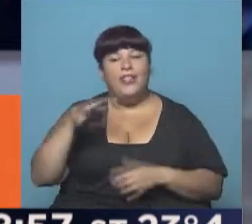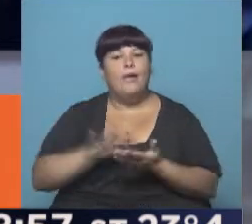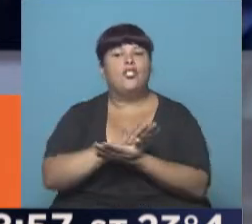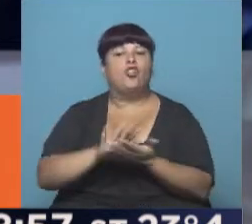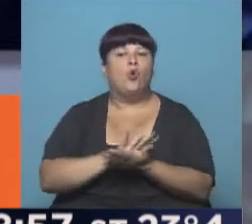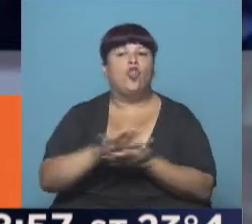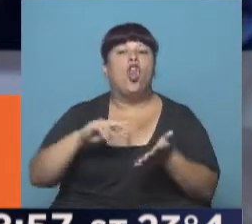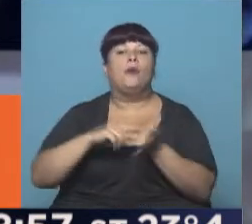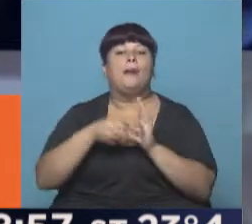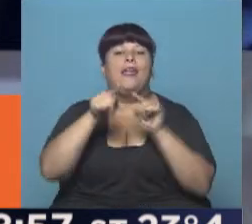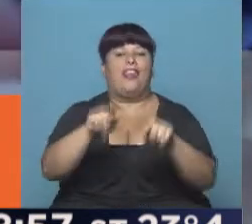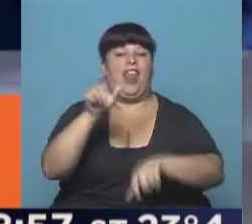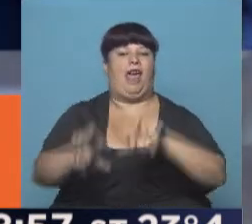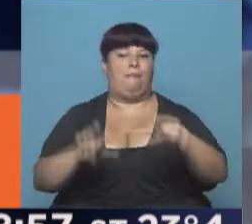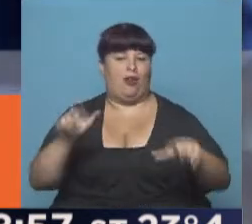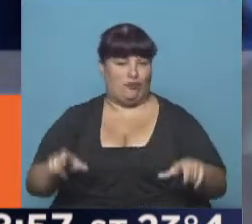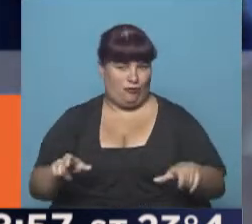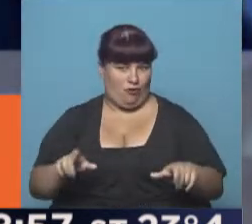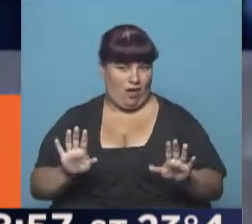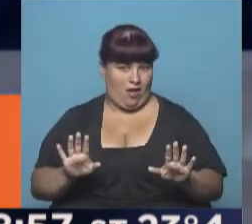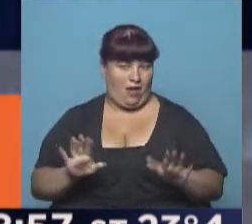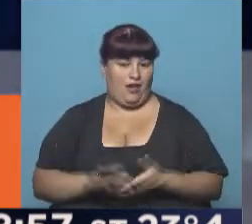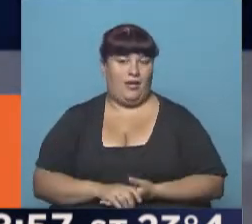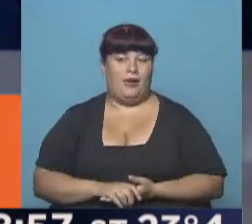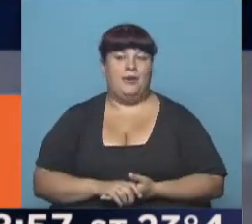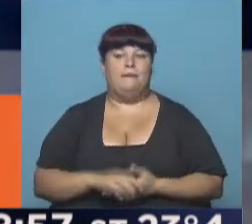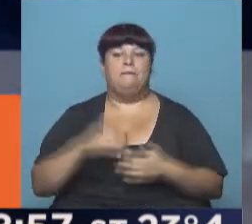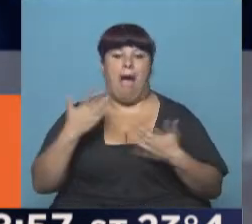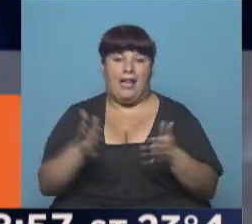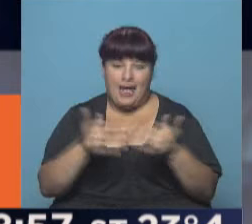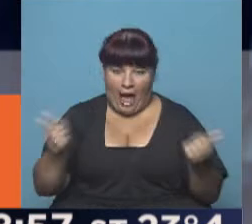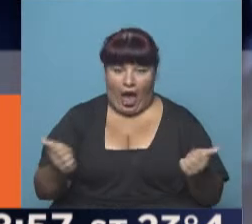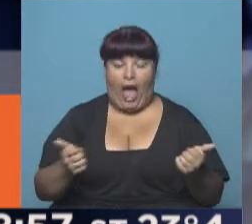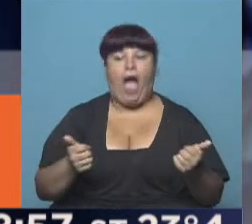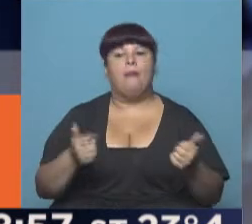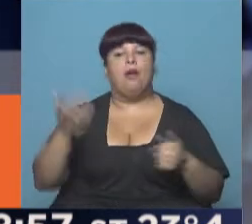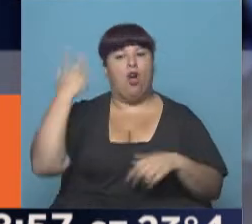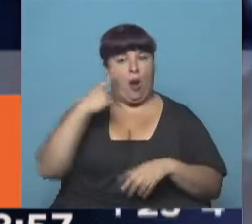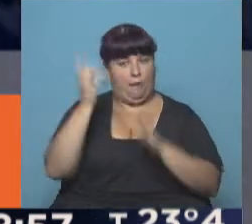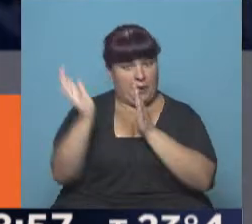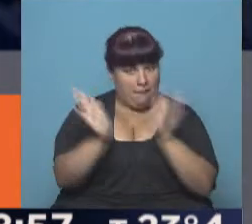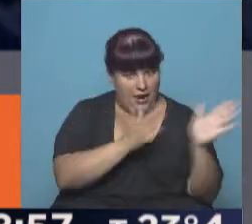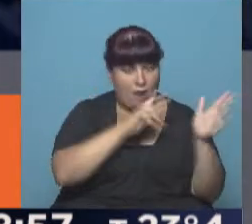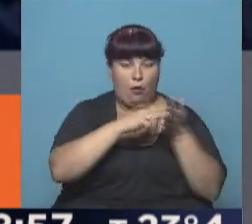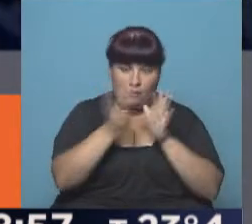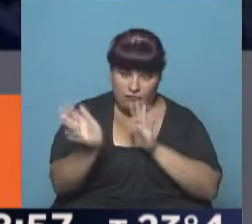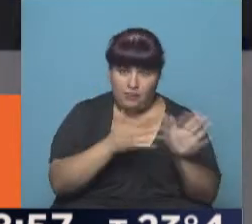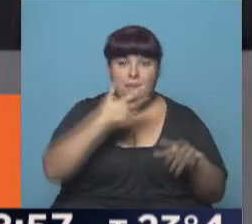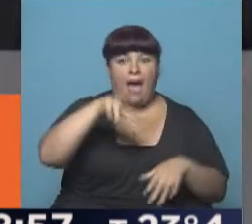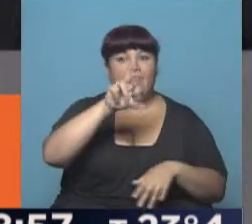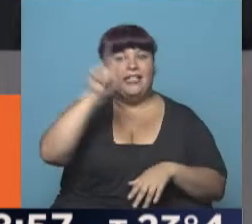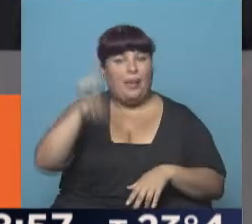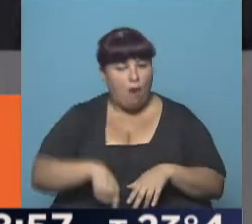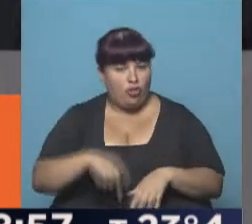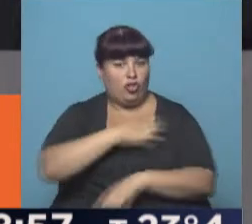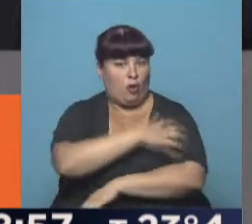tratar de resolver los problemas de la gente con más celeridad, hemos salido de una primera etapa de la crisis, hay más de